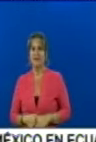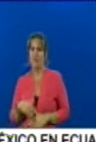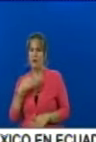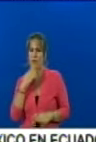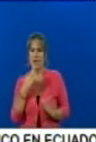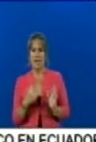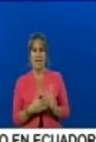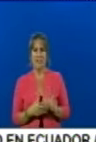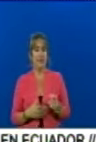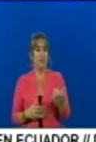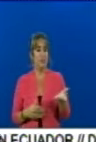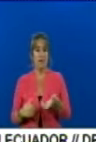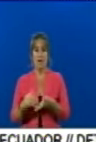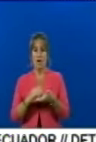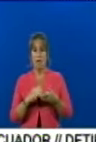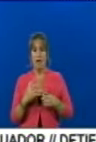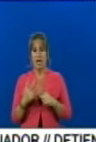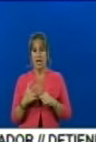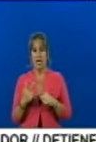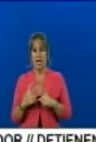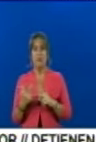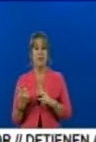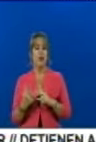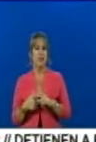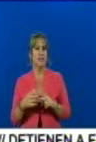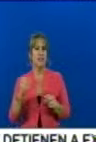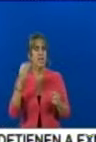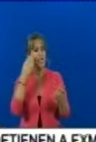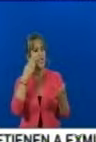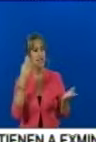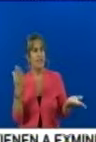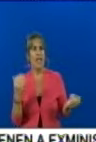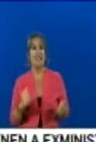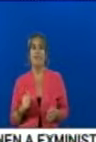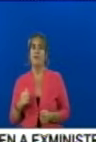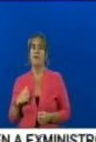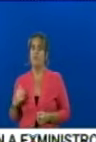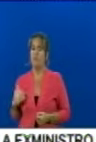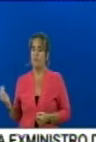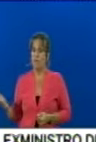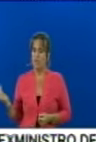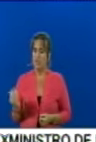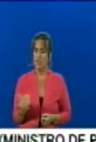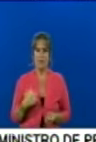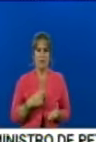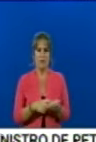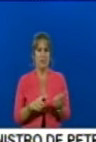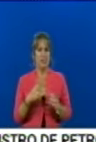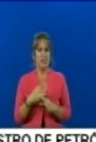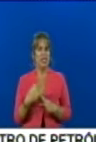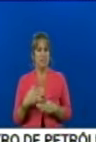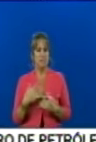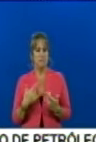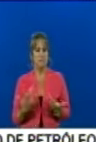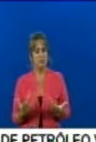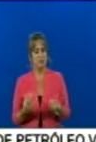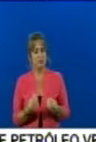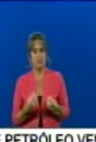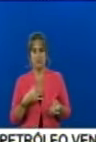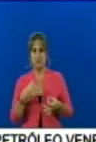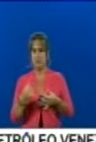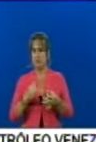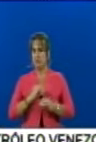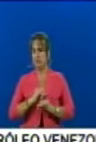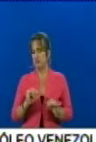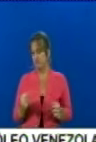usted, Dairon, a los compañeros de Teletuquino, y darle las gracias a las autoridades de la provincia de Santiago por permitirme acompañarlo en el sistema